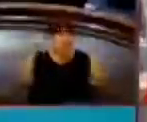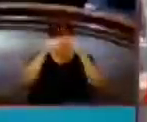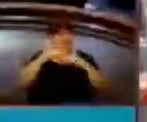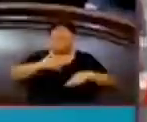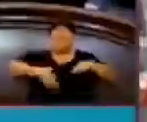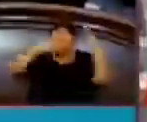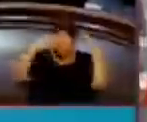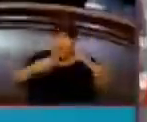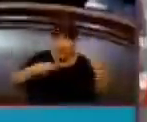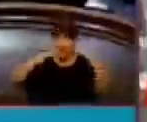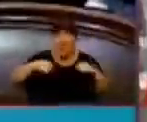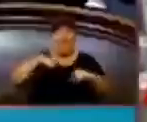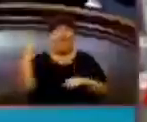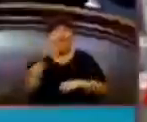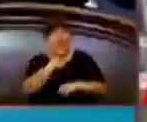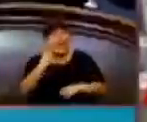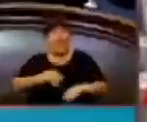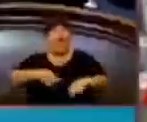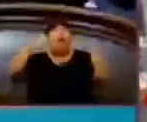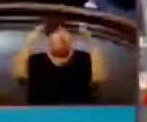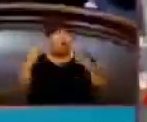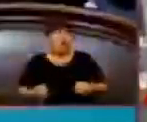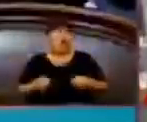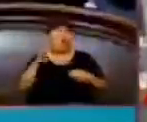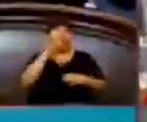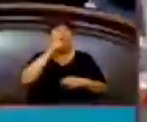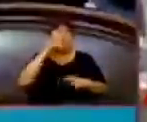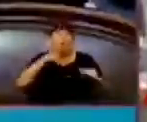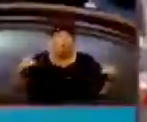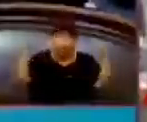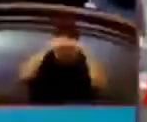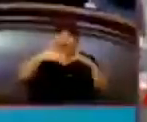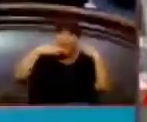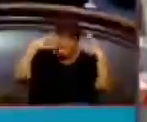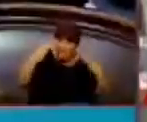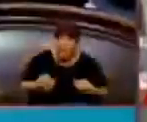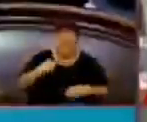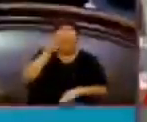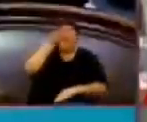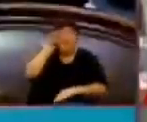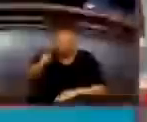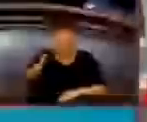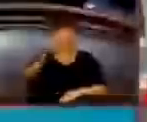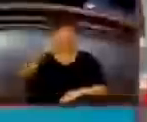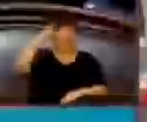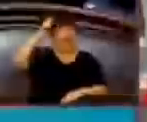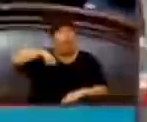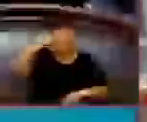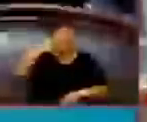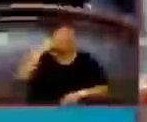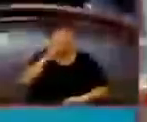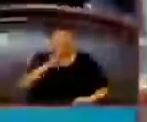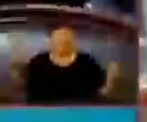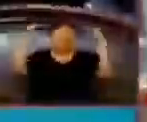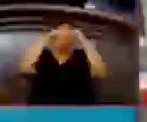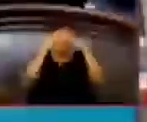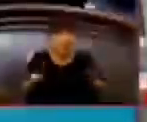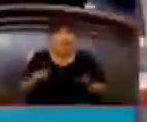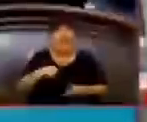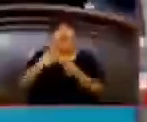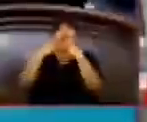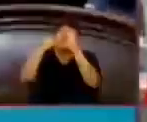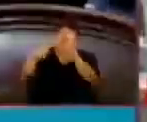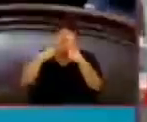Rioja. Entonces, él tiene la palabra final. Pero, por favor, en los 26 del Comité Ejecutivo hay ideas de todo. Lo bueno